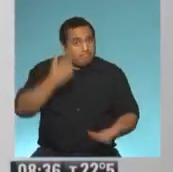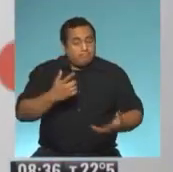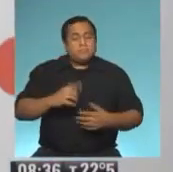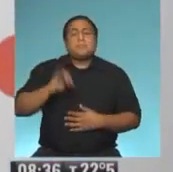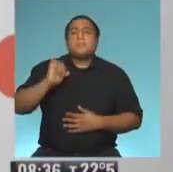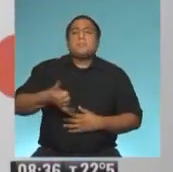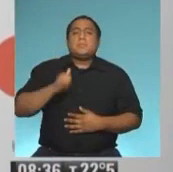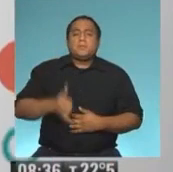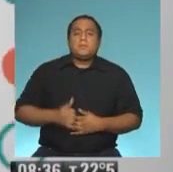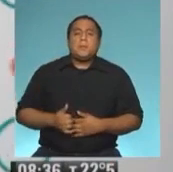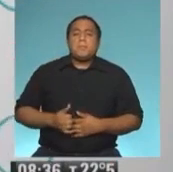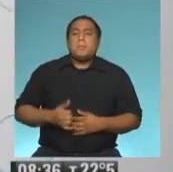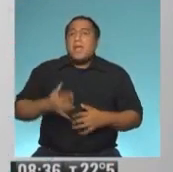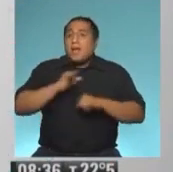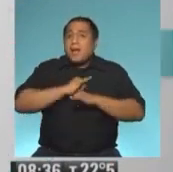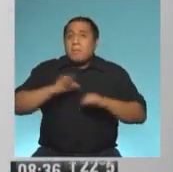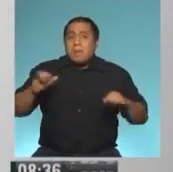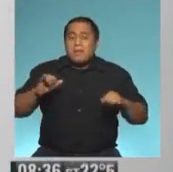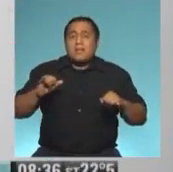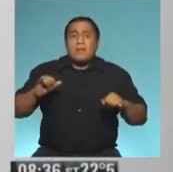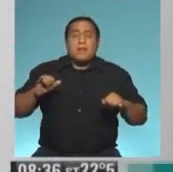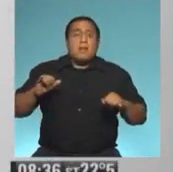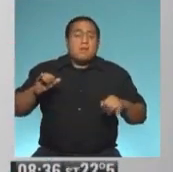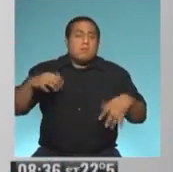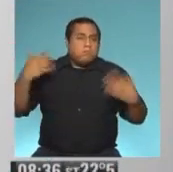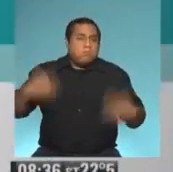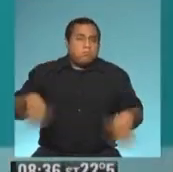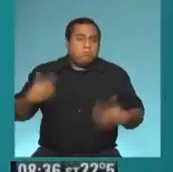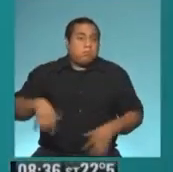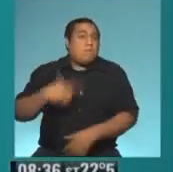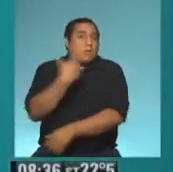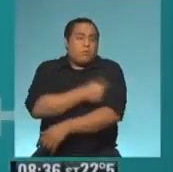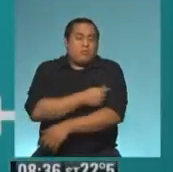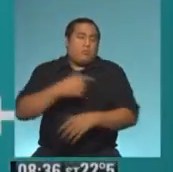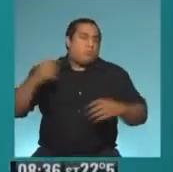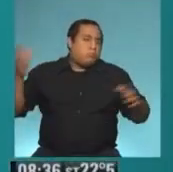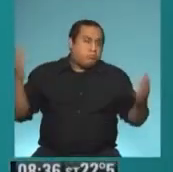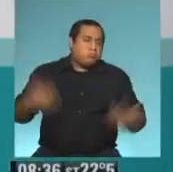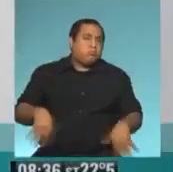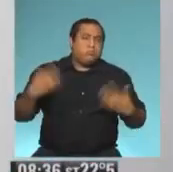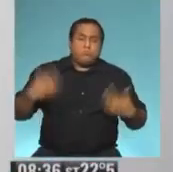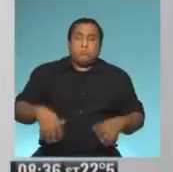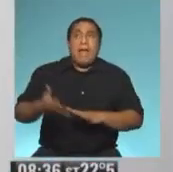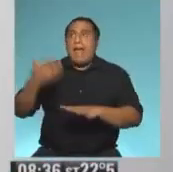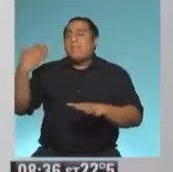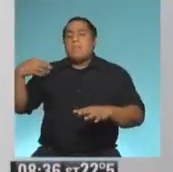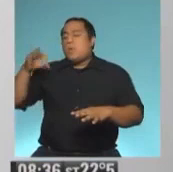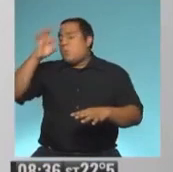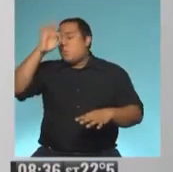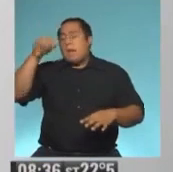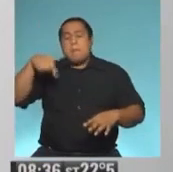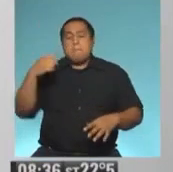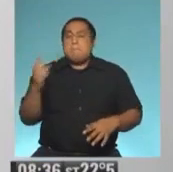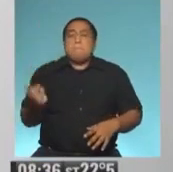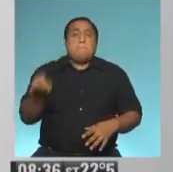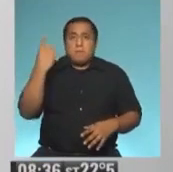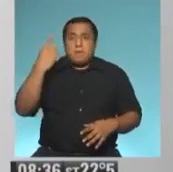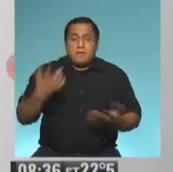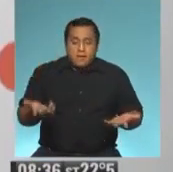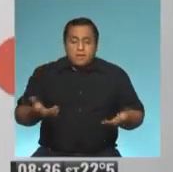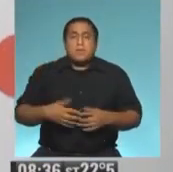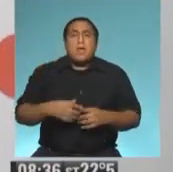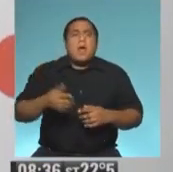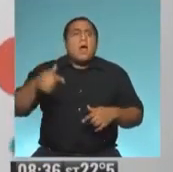una campaña de vacunación inédita. Pensemos que comparado con el esquema